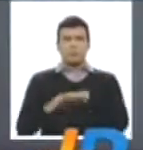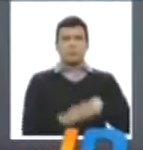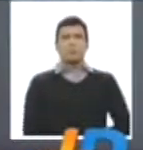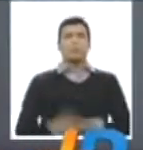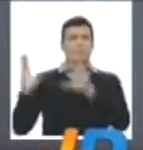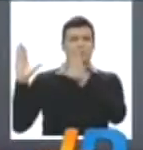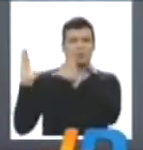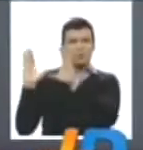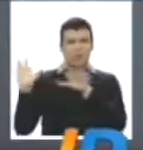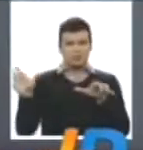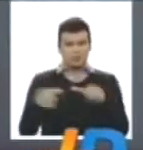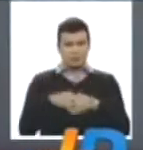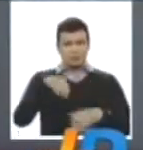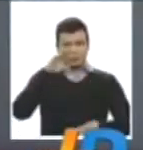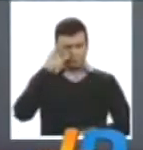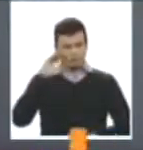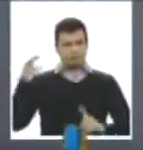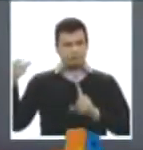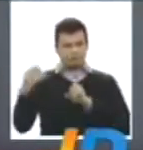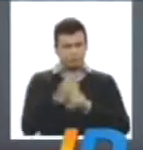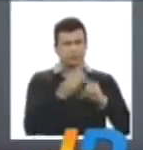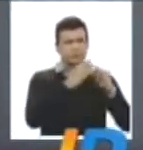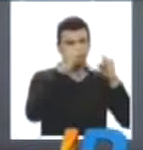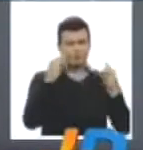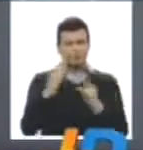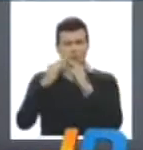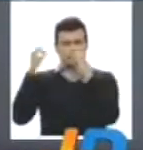autoridades desmantelaron dos expendios de alucinógenos que